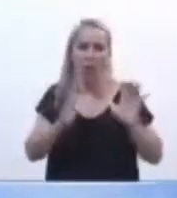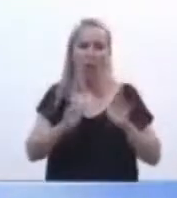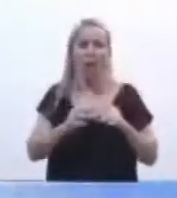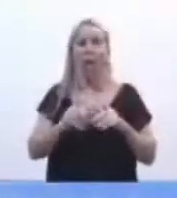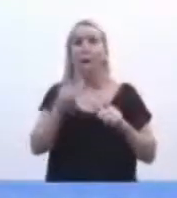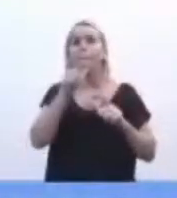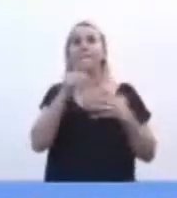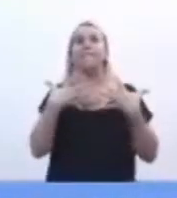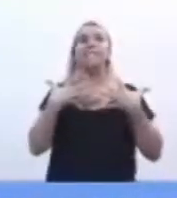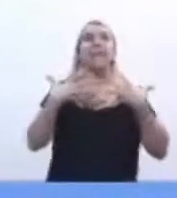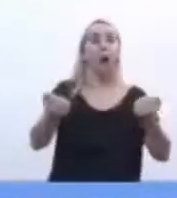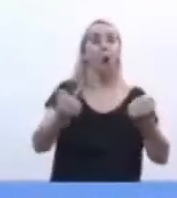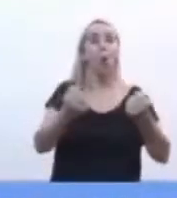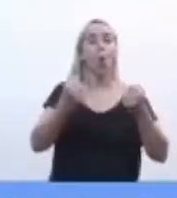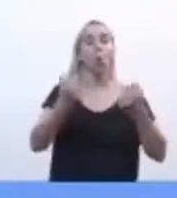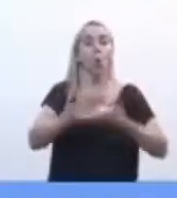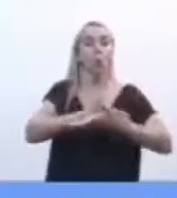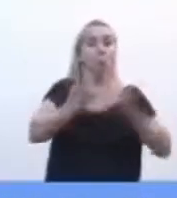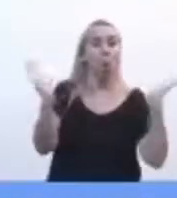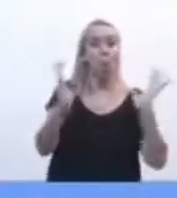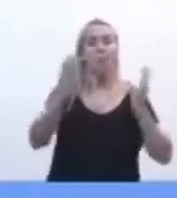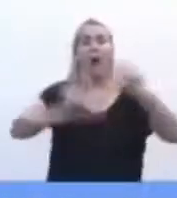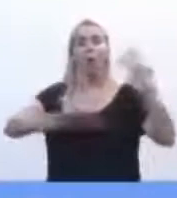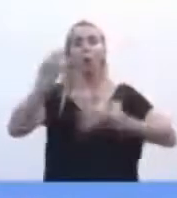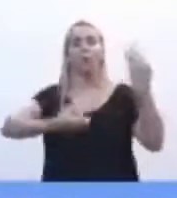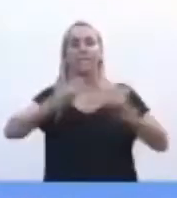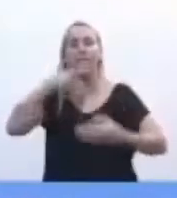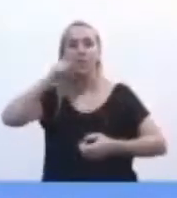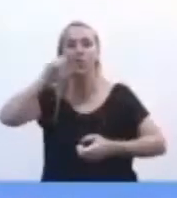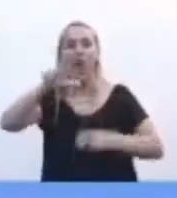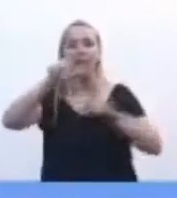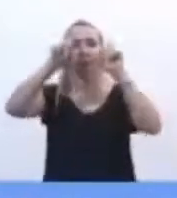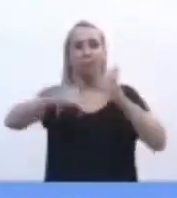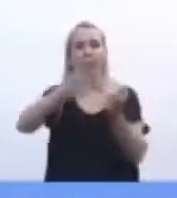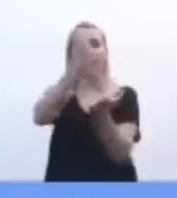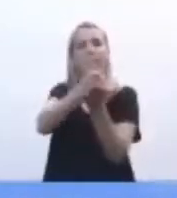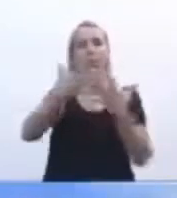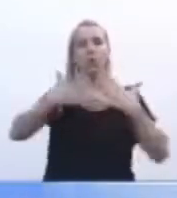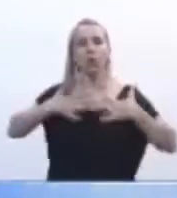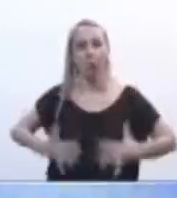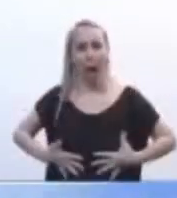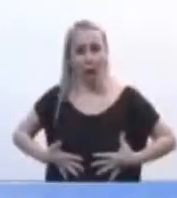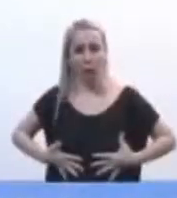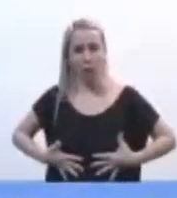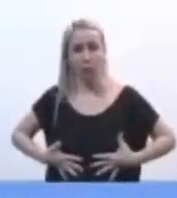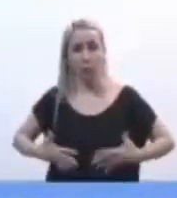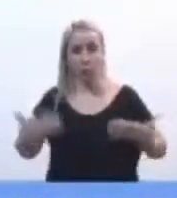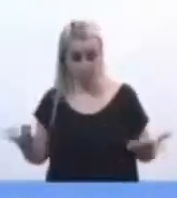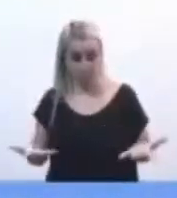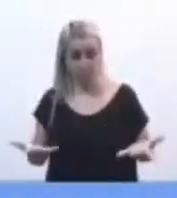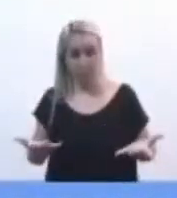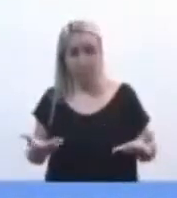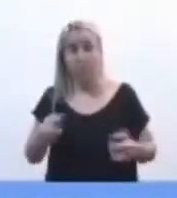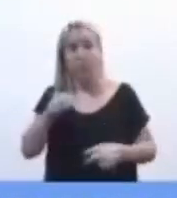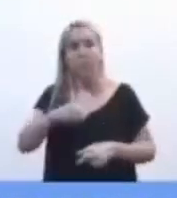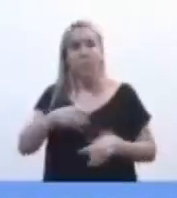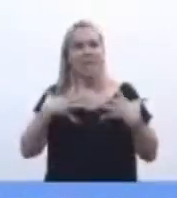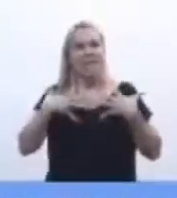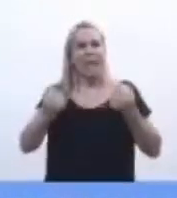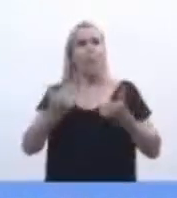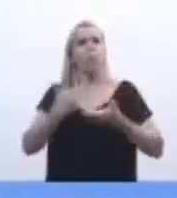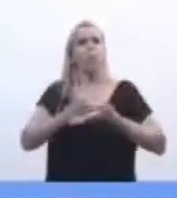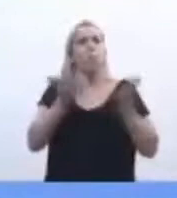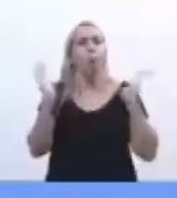de salud pública de justicia social y de derechos humanos es una cuestión de salud pública